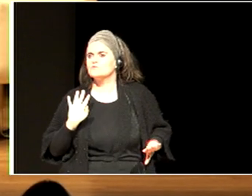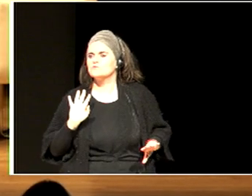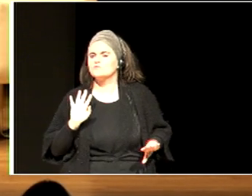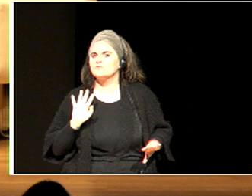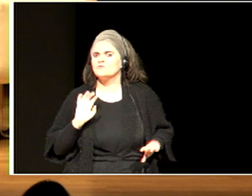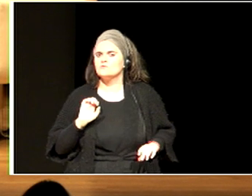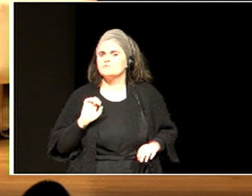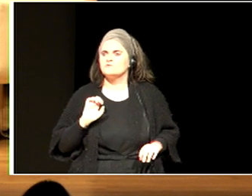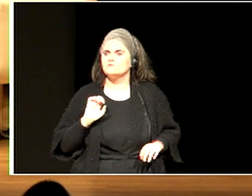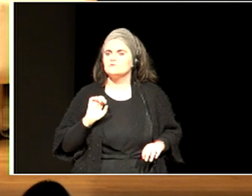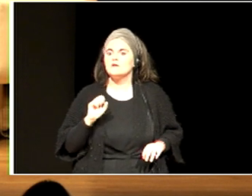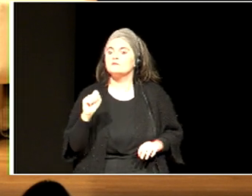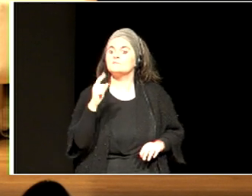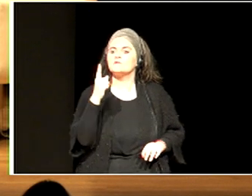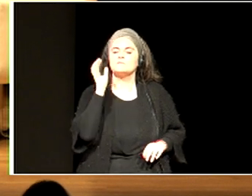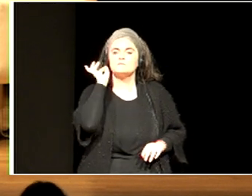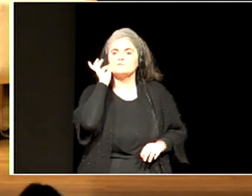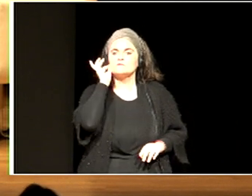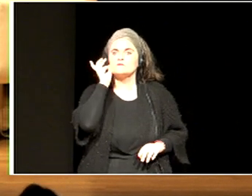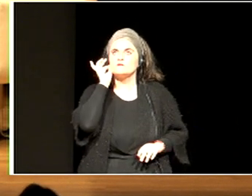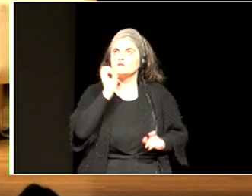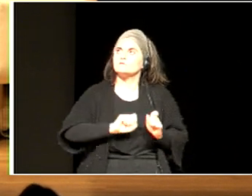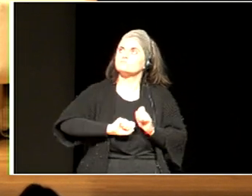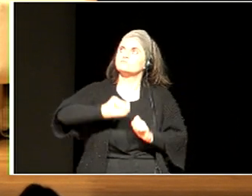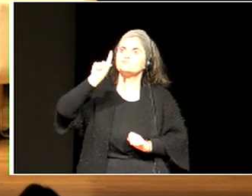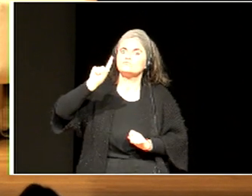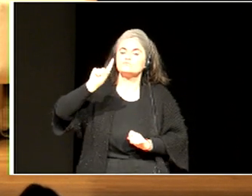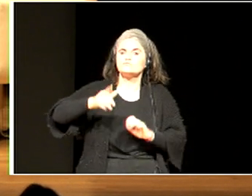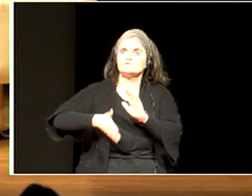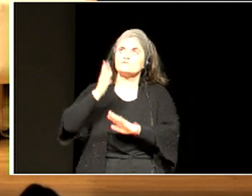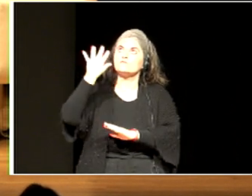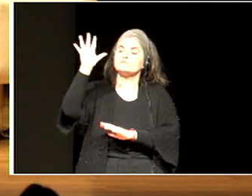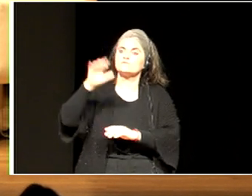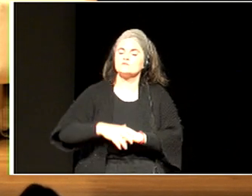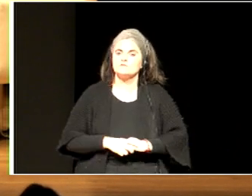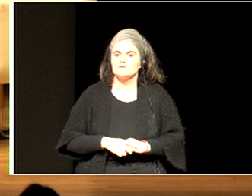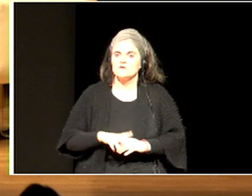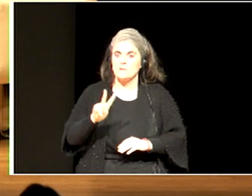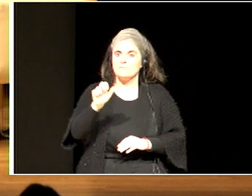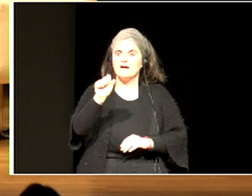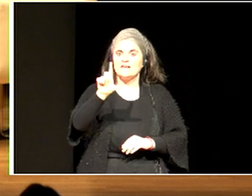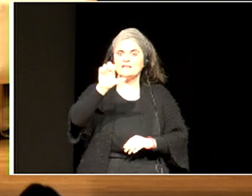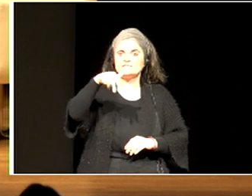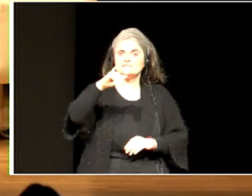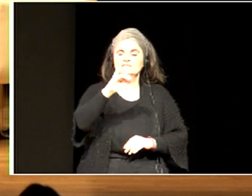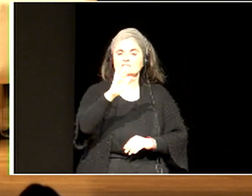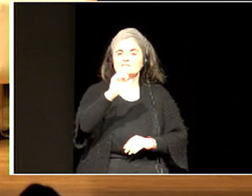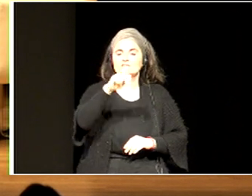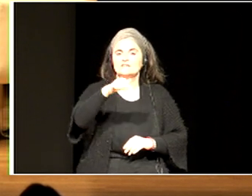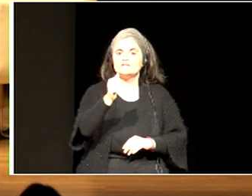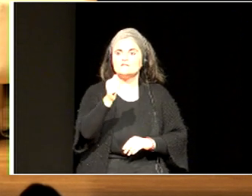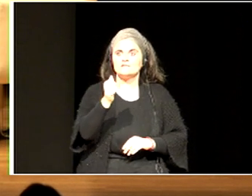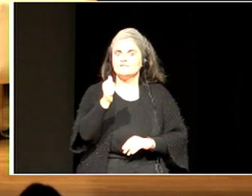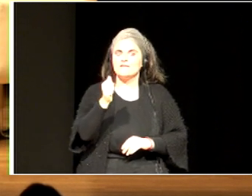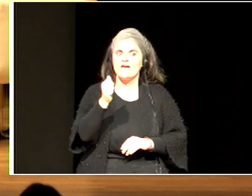cuando dice si la primera mujer que salió al espacio ahí ya valentina tereshkova es mucho menos conocida que laica nos pasa como